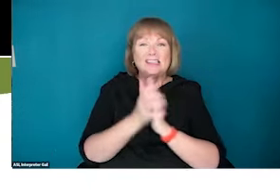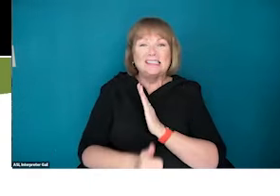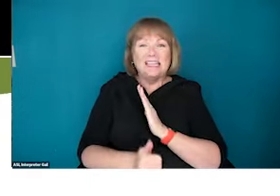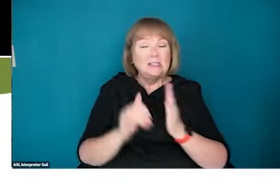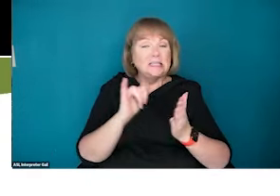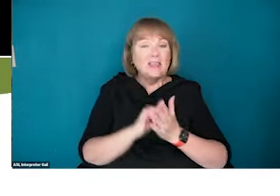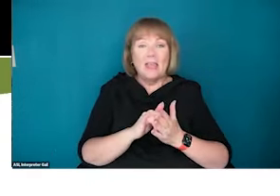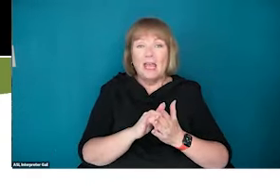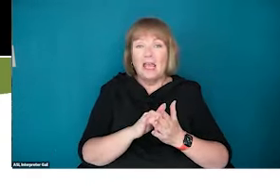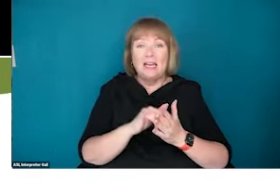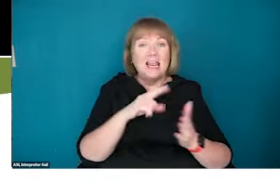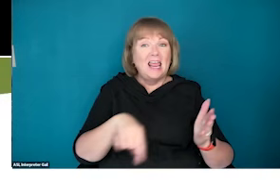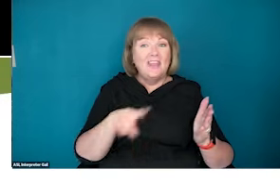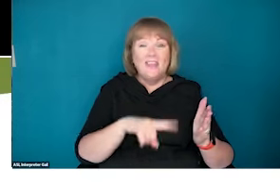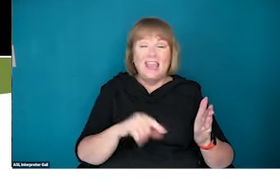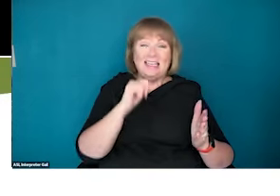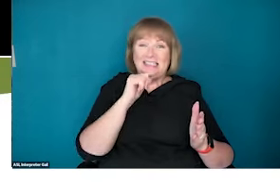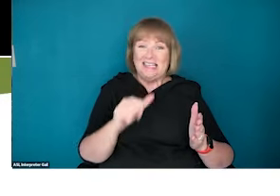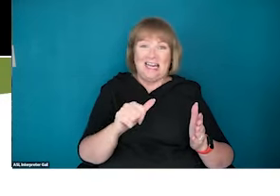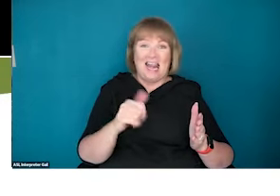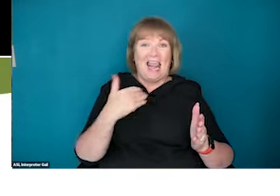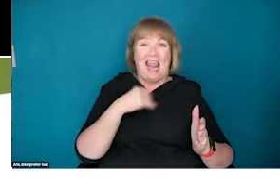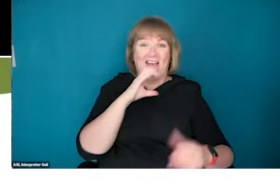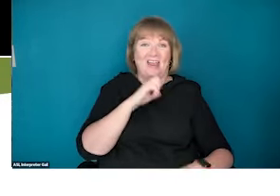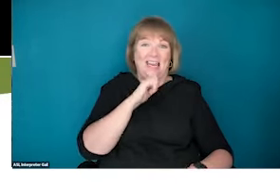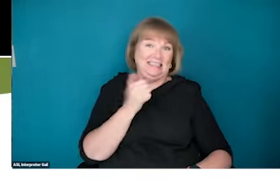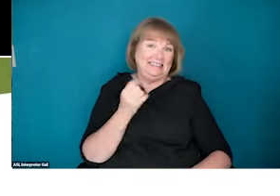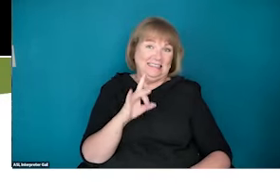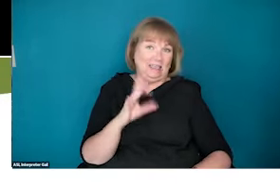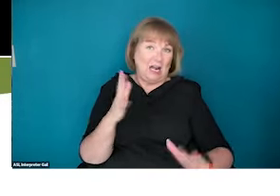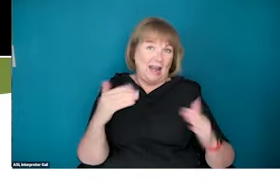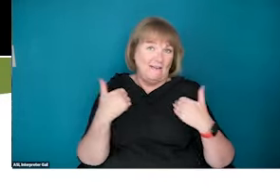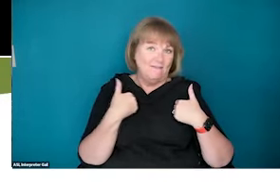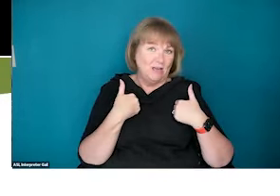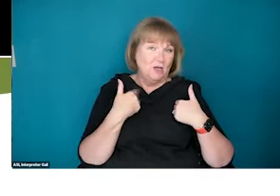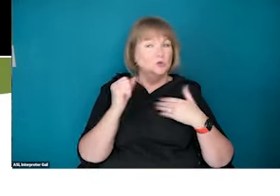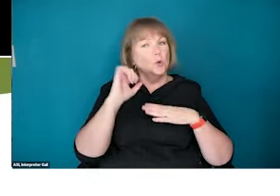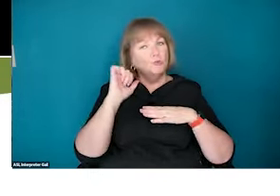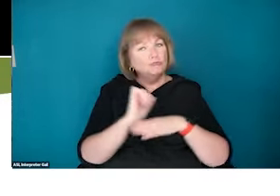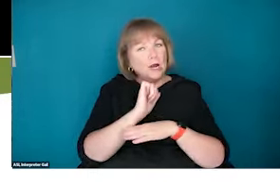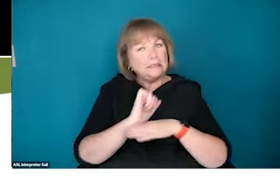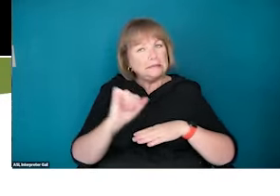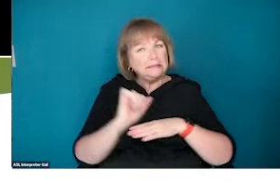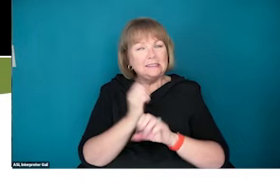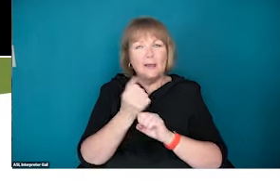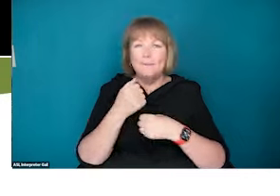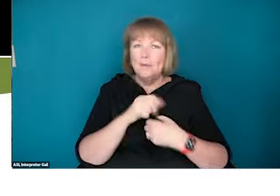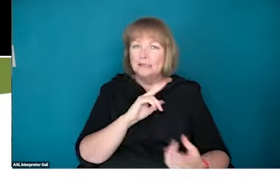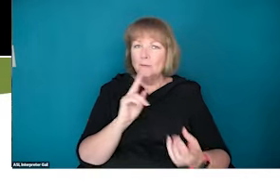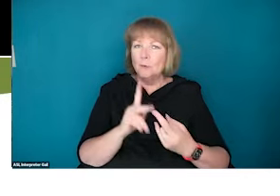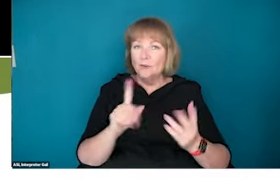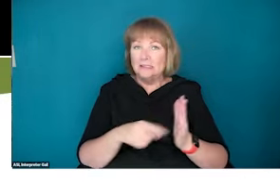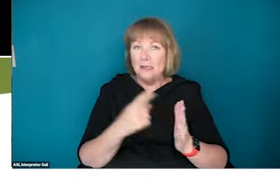van aprendiendo estas habilidades y estas experiencias, entonces, pues,